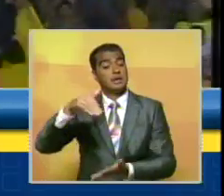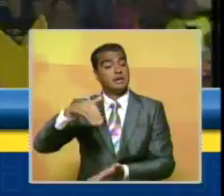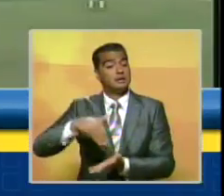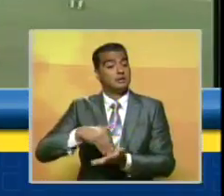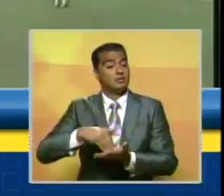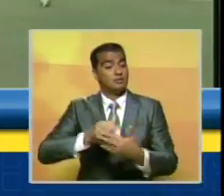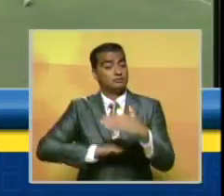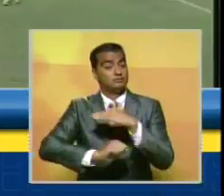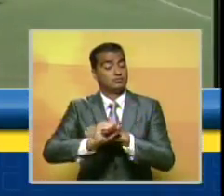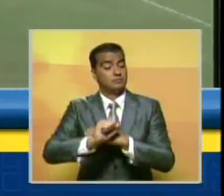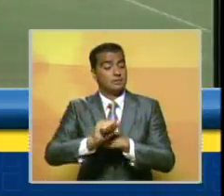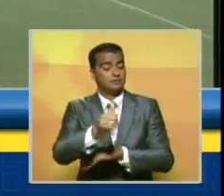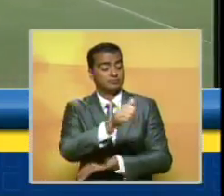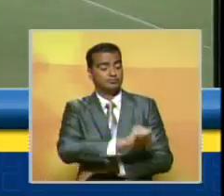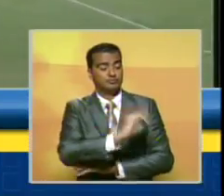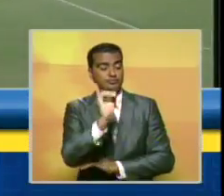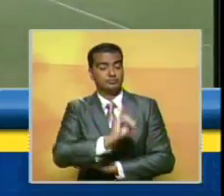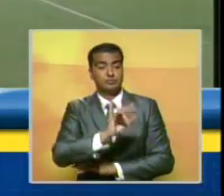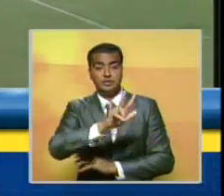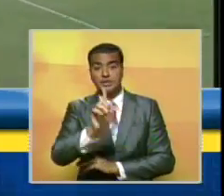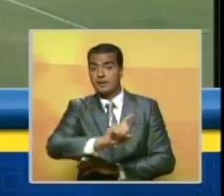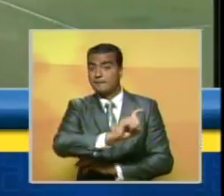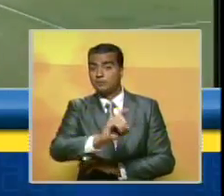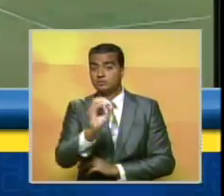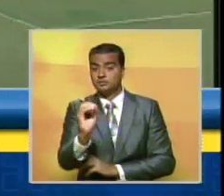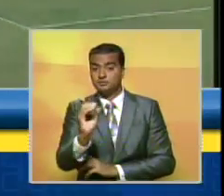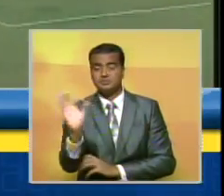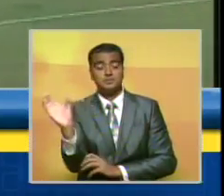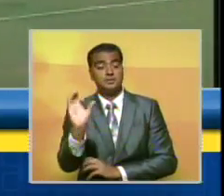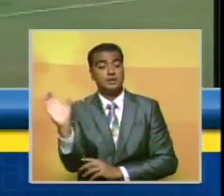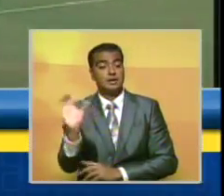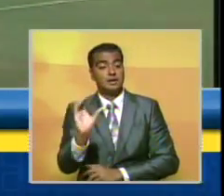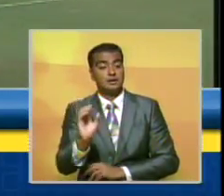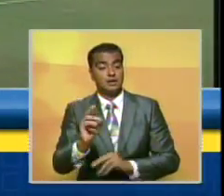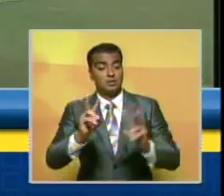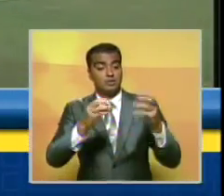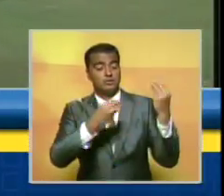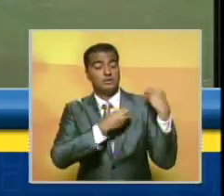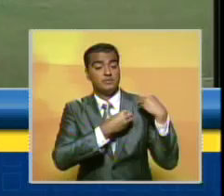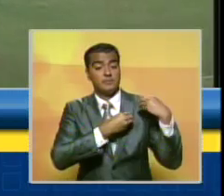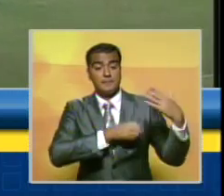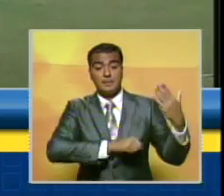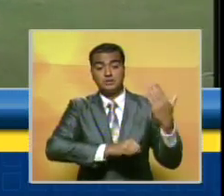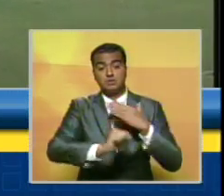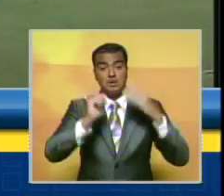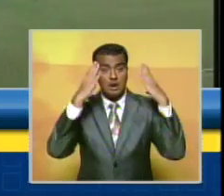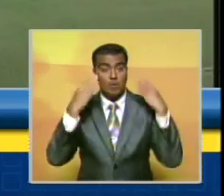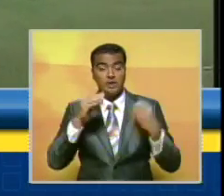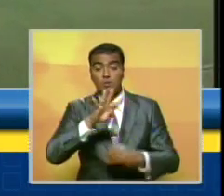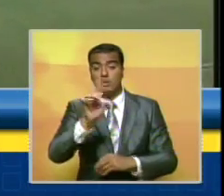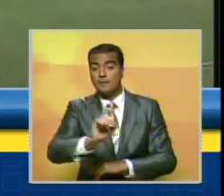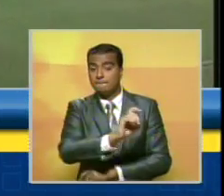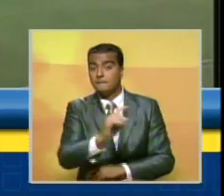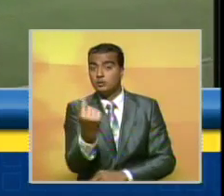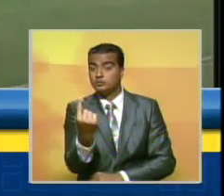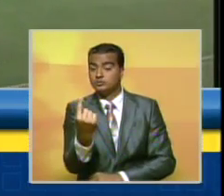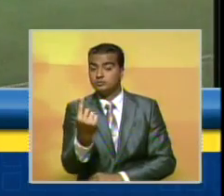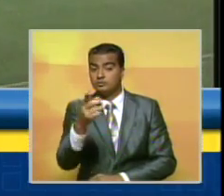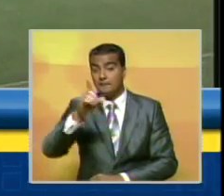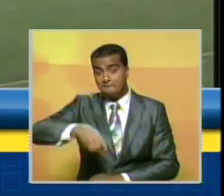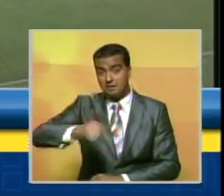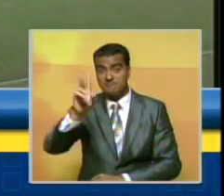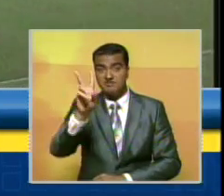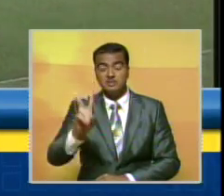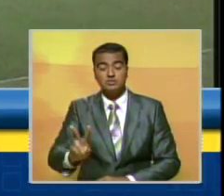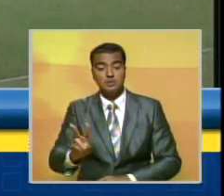equipo que terminó cayendo ante el Zulia 3-0. Por su parte, el Caracas Fútbol Club es el nuevo líder, goleó al Deportivo La Guaira 4-1, mientras que Atlético